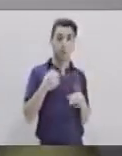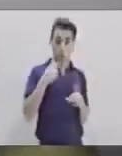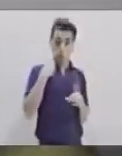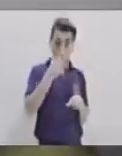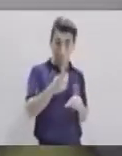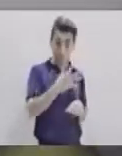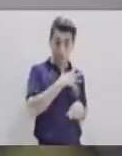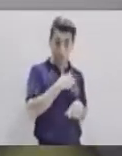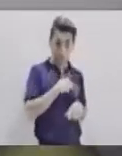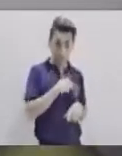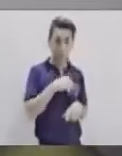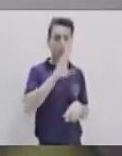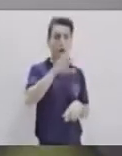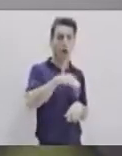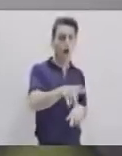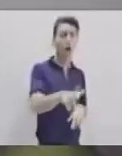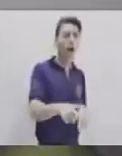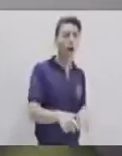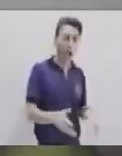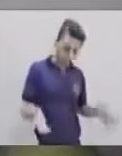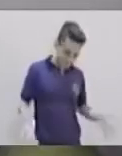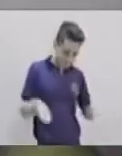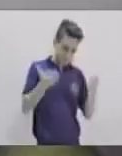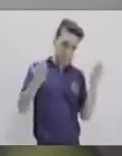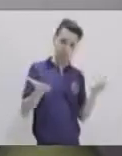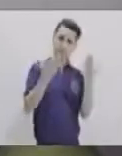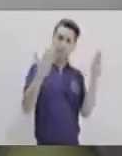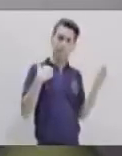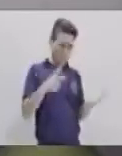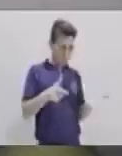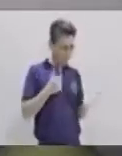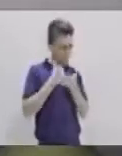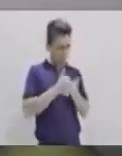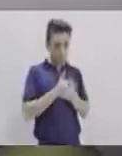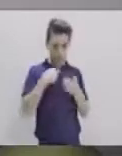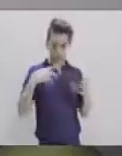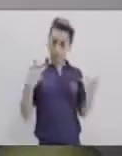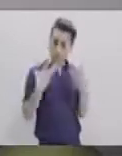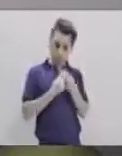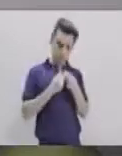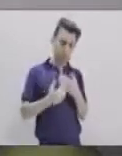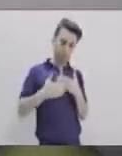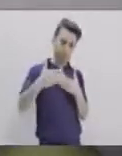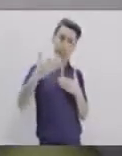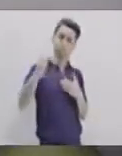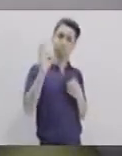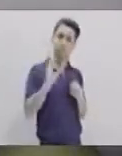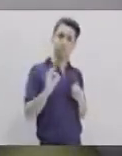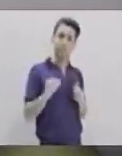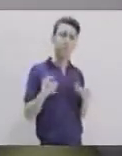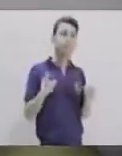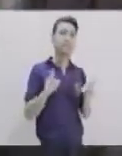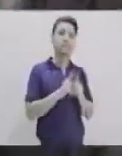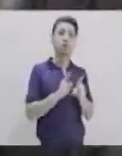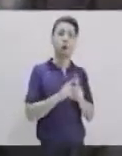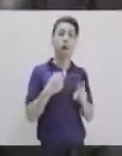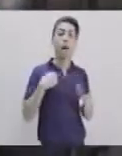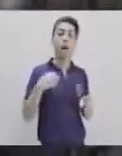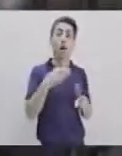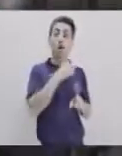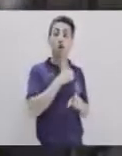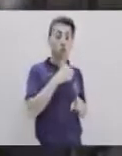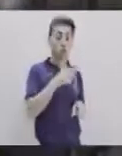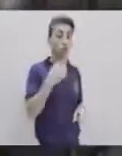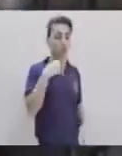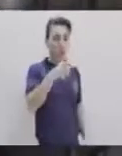veo triste es, bueno, anímate, aquí estamos para ti, vamos a salir adelante, que no es lo mismo de, no sé por qué